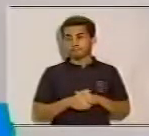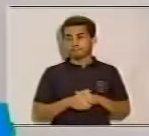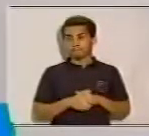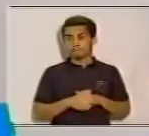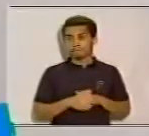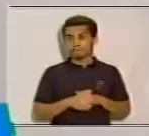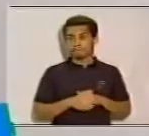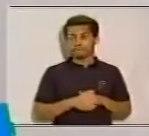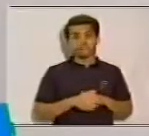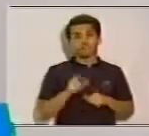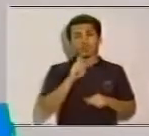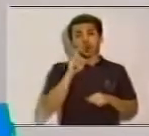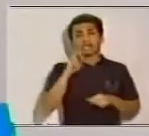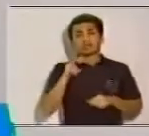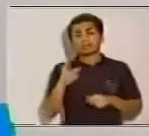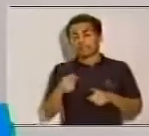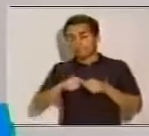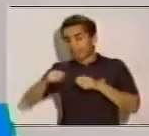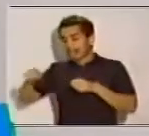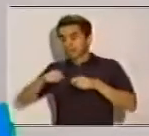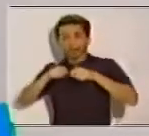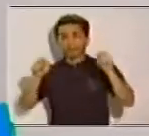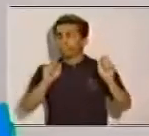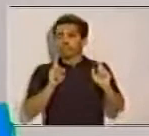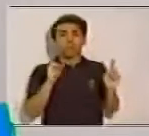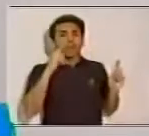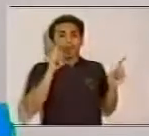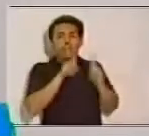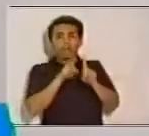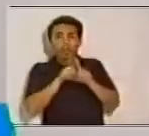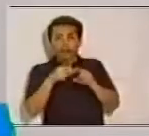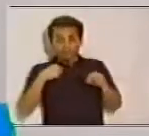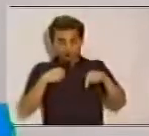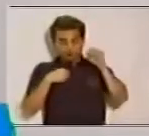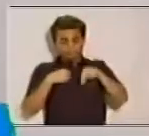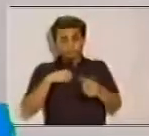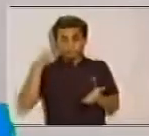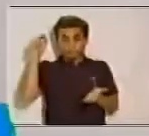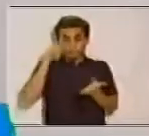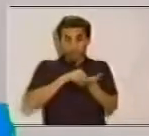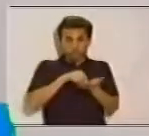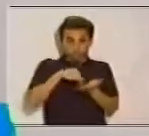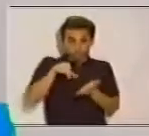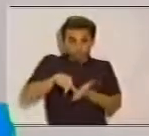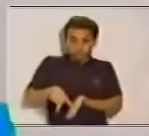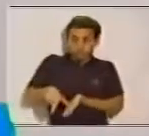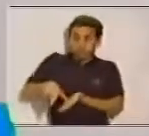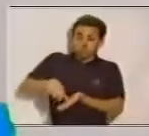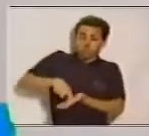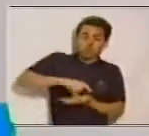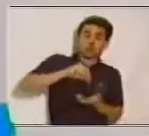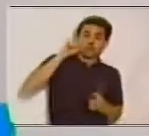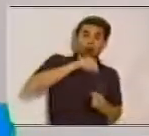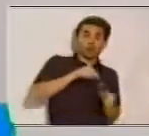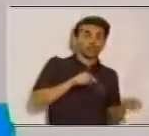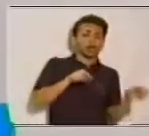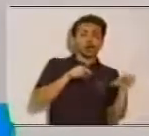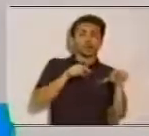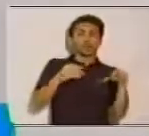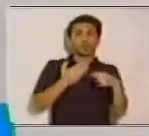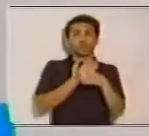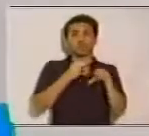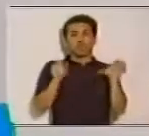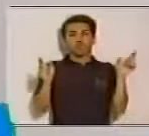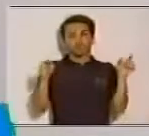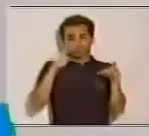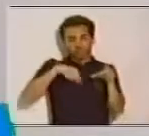tamaño, qué medida, qué dimensión, simplemente coinciden el punto con el círculo. Y ese es mi nuevo radio.